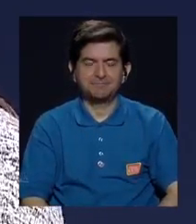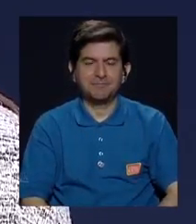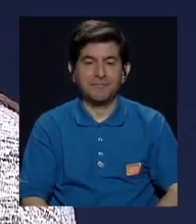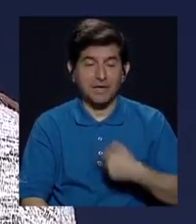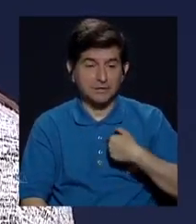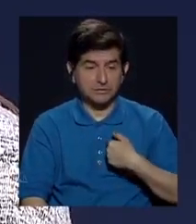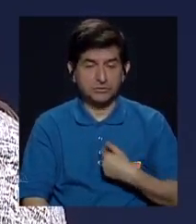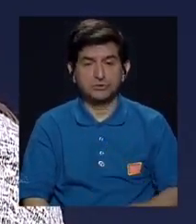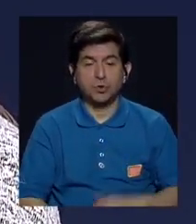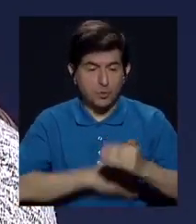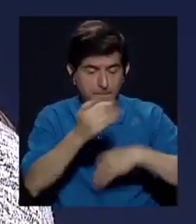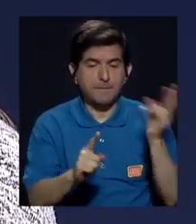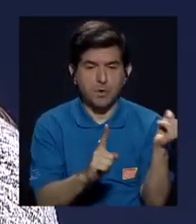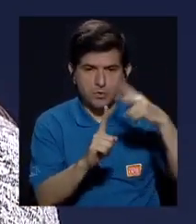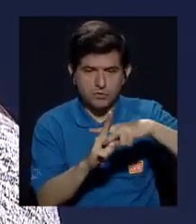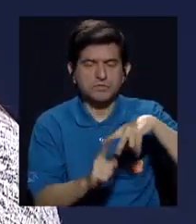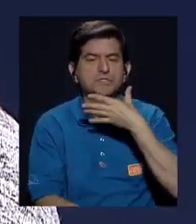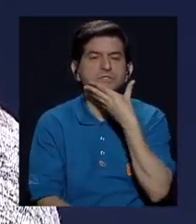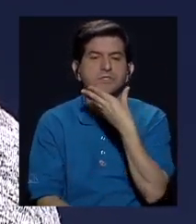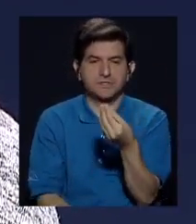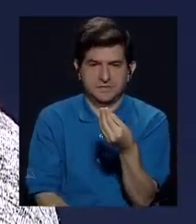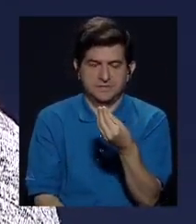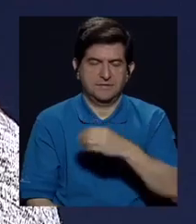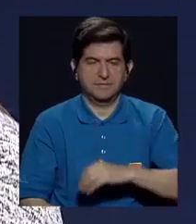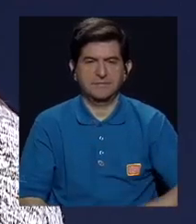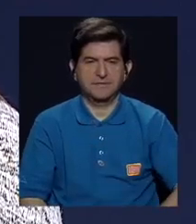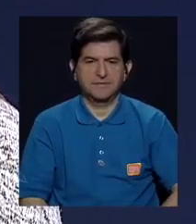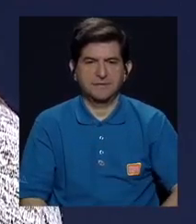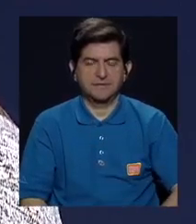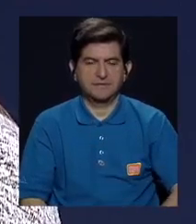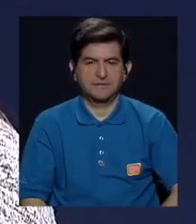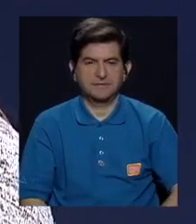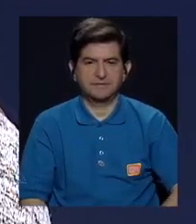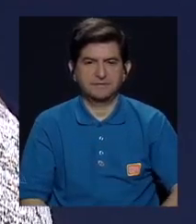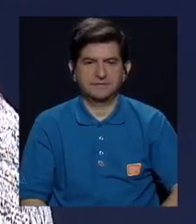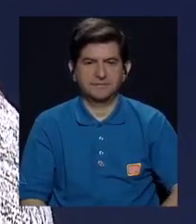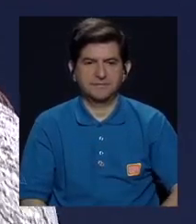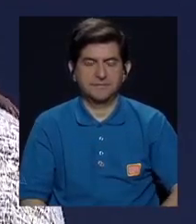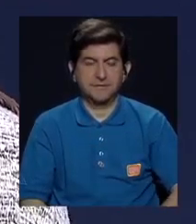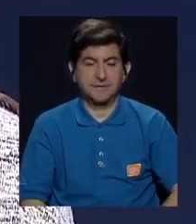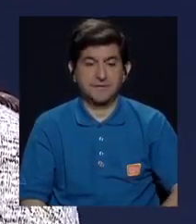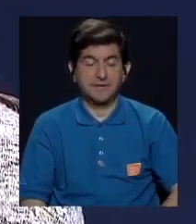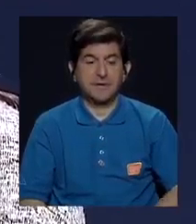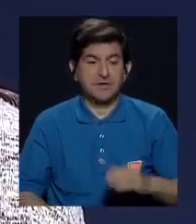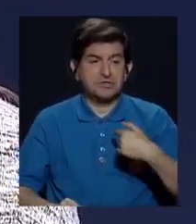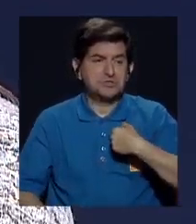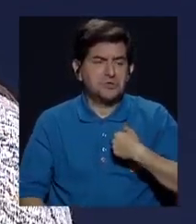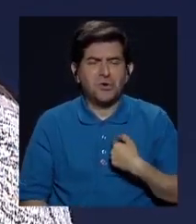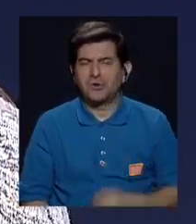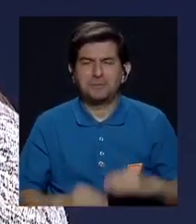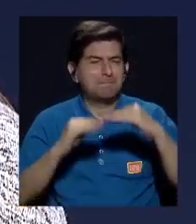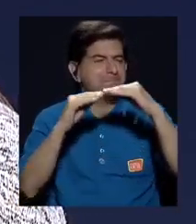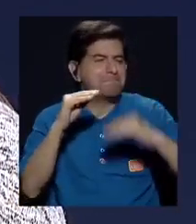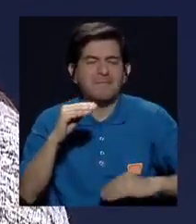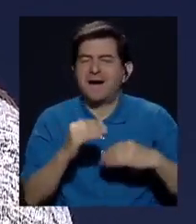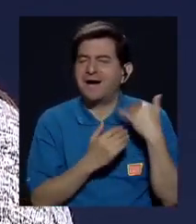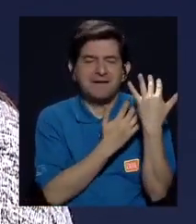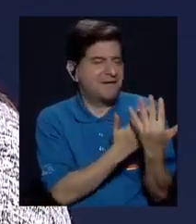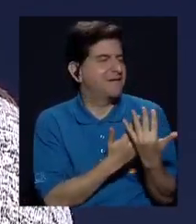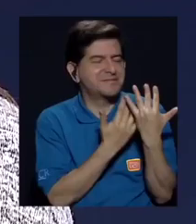yo apliqué en diciembre con las más bajas expectativas.